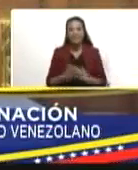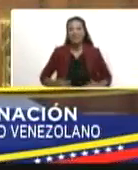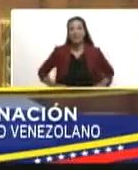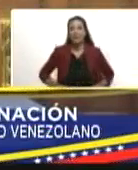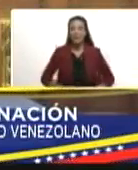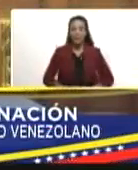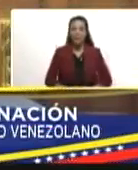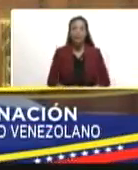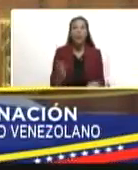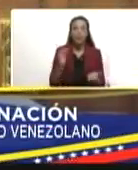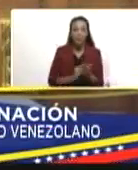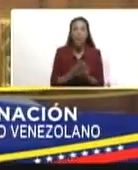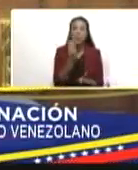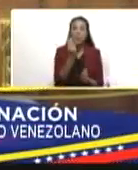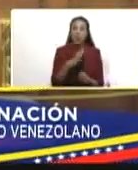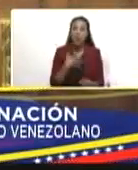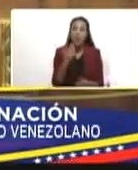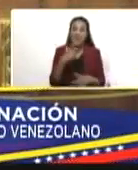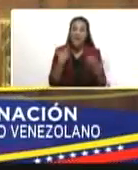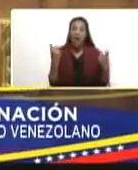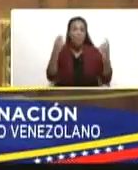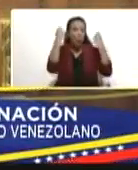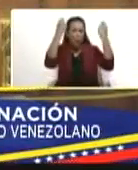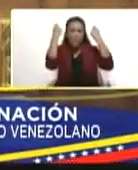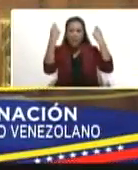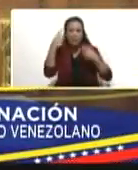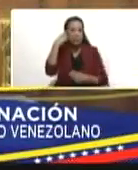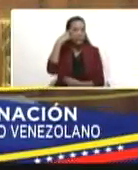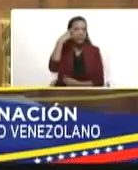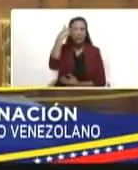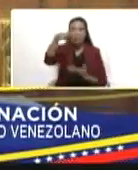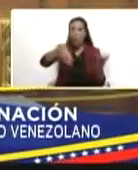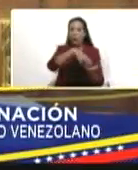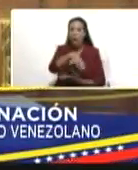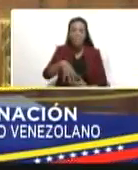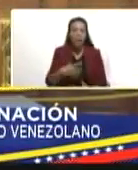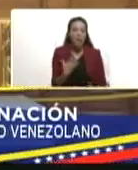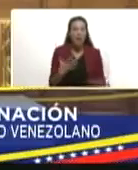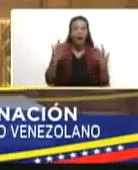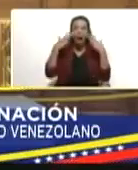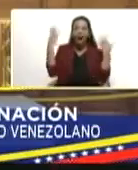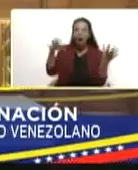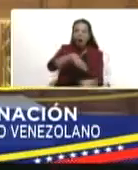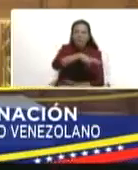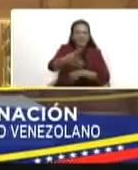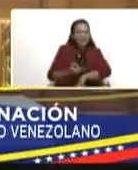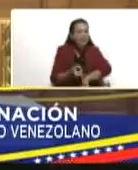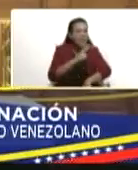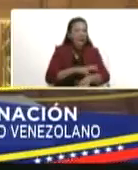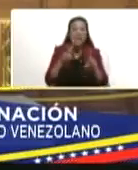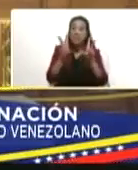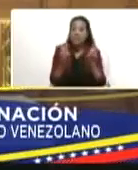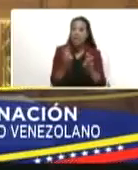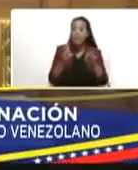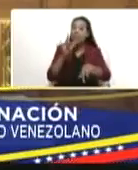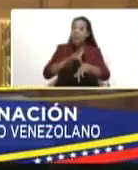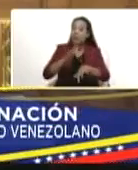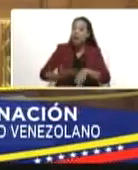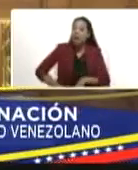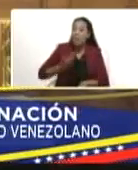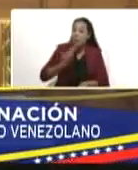ejer muchos quisieron hacer propaganda extremista tremendista sobre este tema tan delicado e